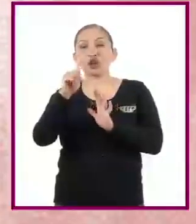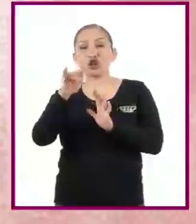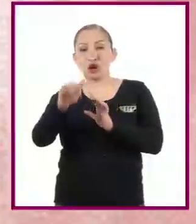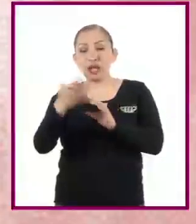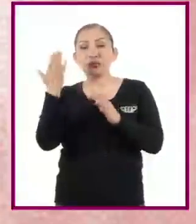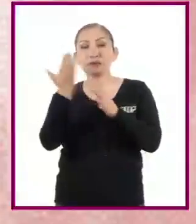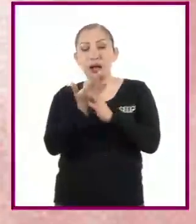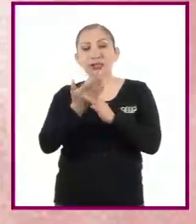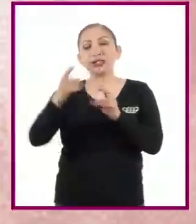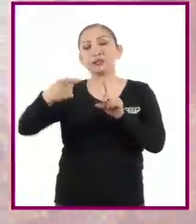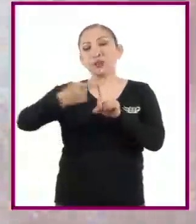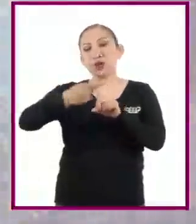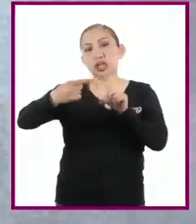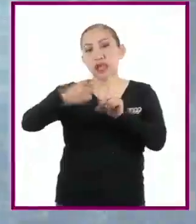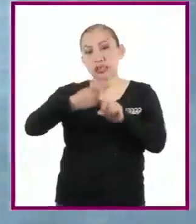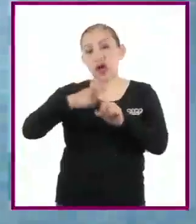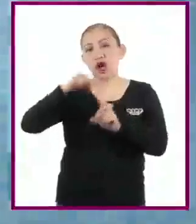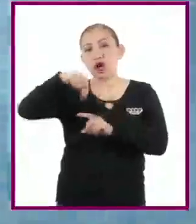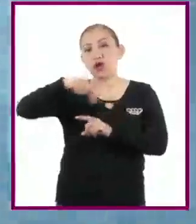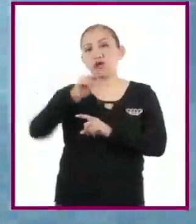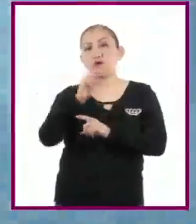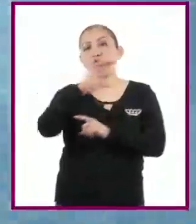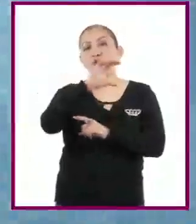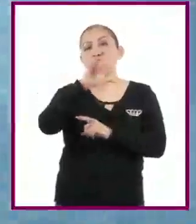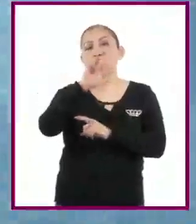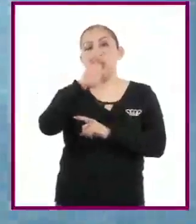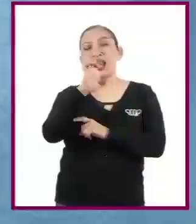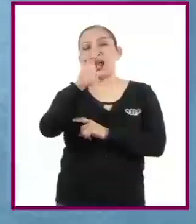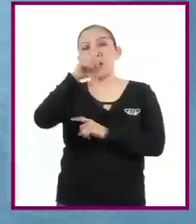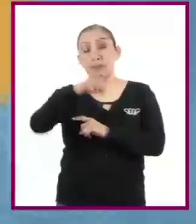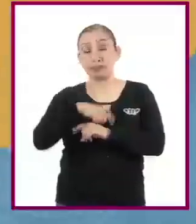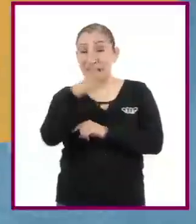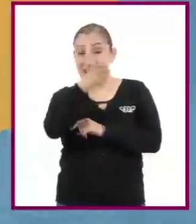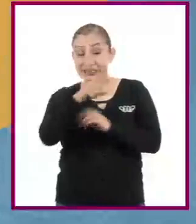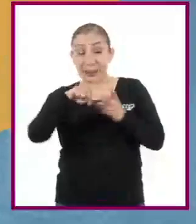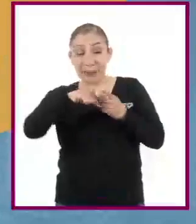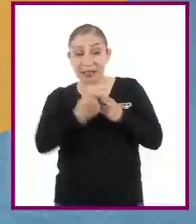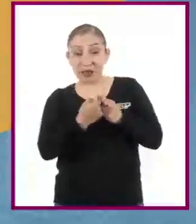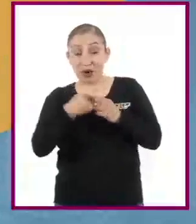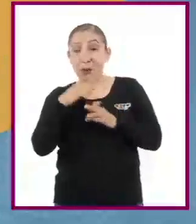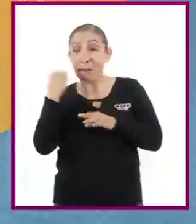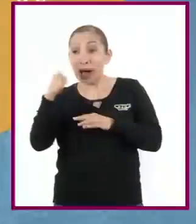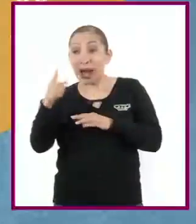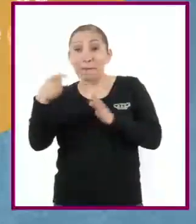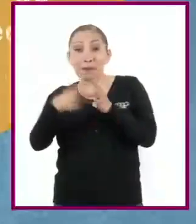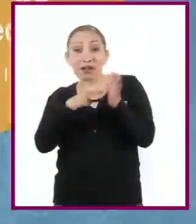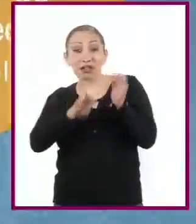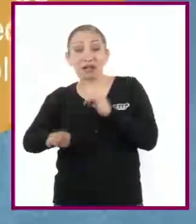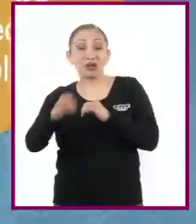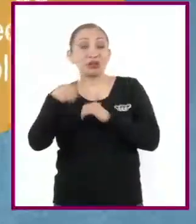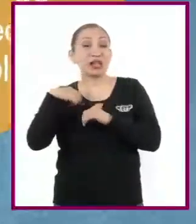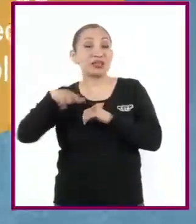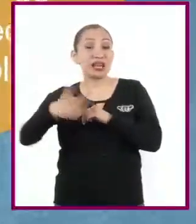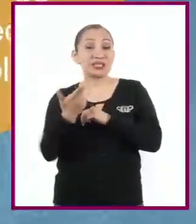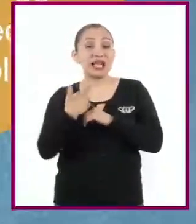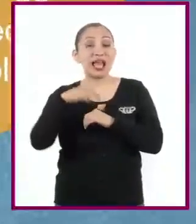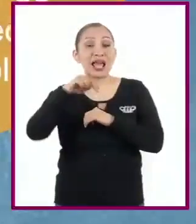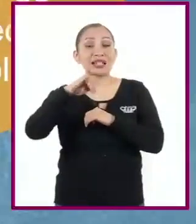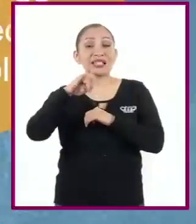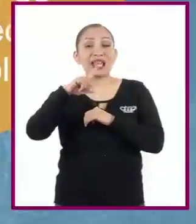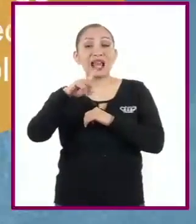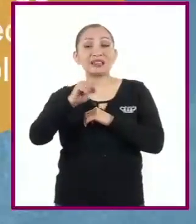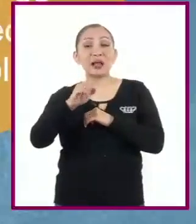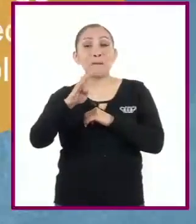partículas positivas que conformaban el núcleo. Este modelo dio pie a que en 1913 el físico danés Niels